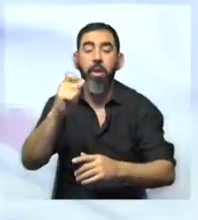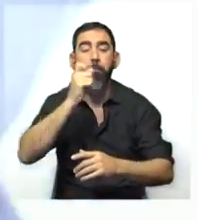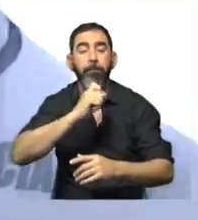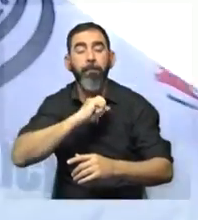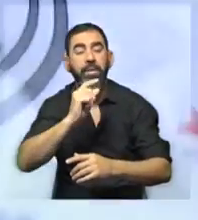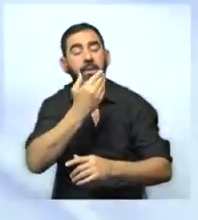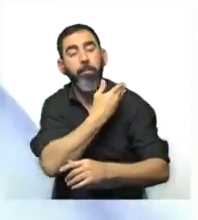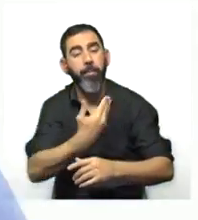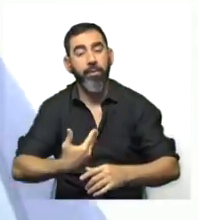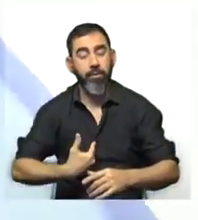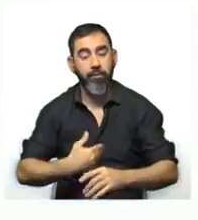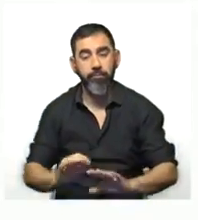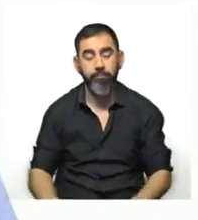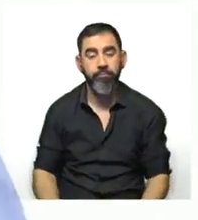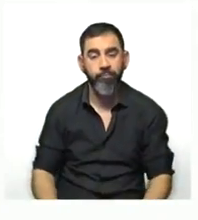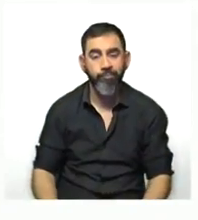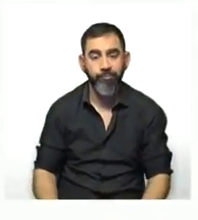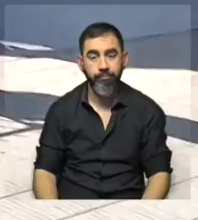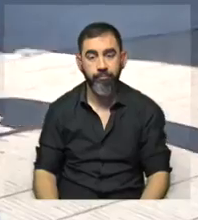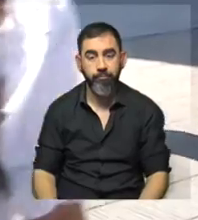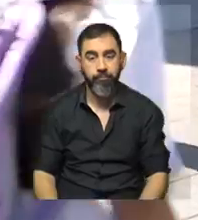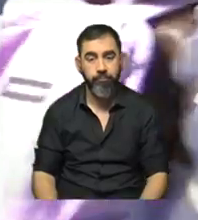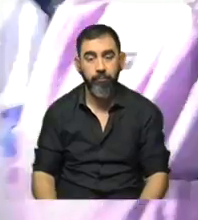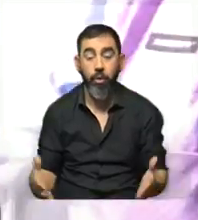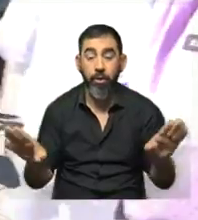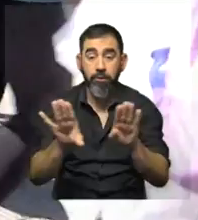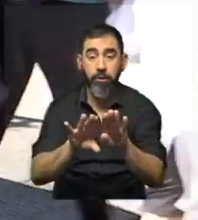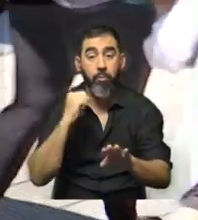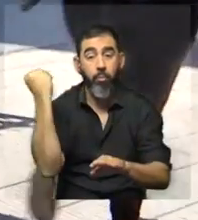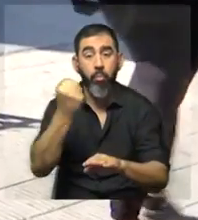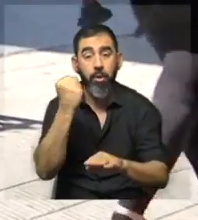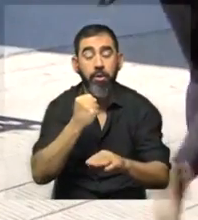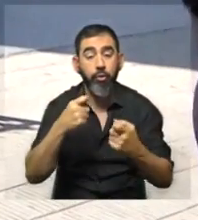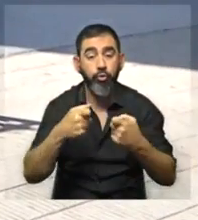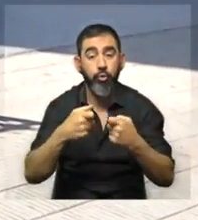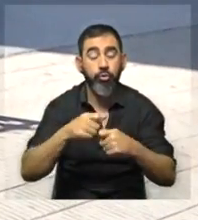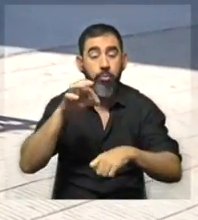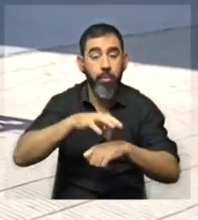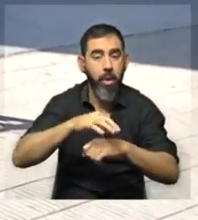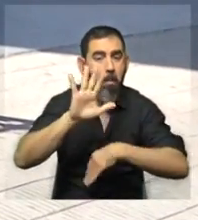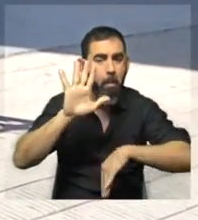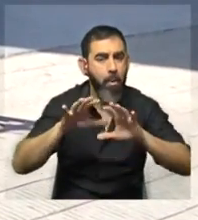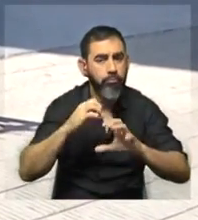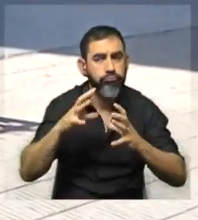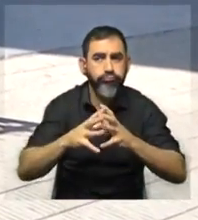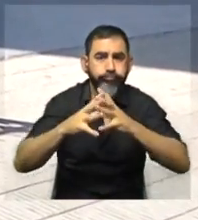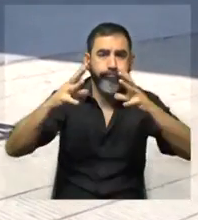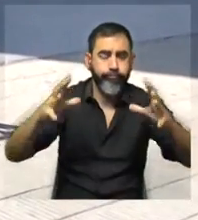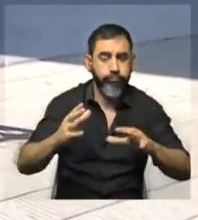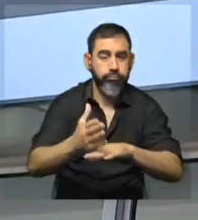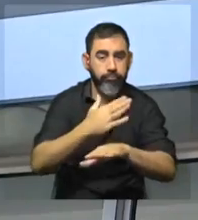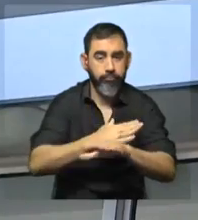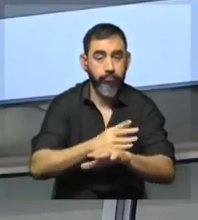presidente. Exacto, determinó el cierre de una de las más importantes mutualistas, ¿no? Que supo ser una de las más grandes. Y además